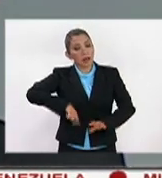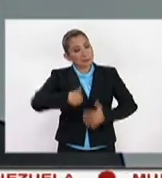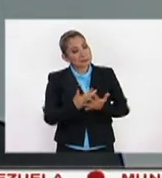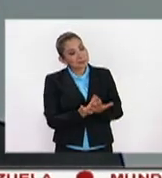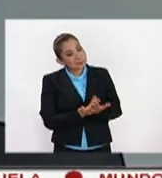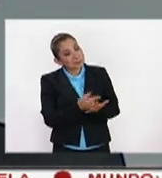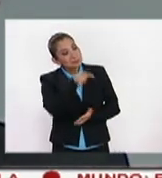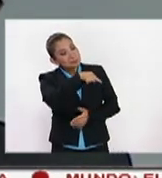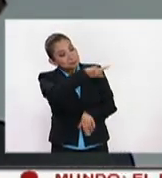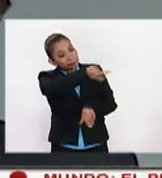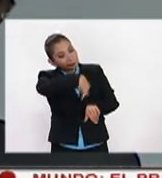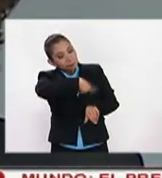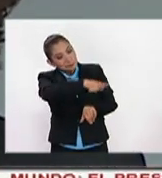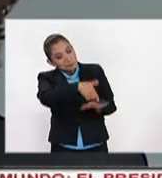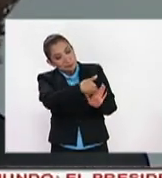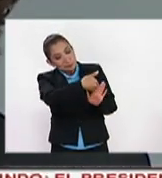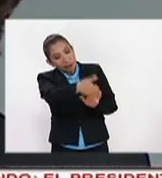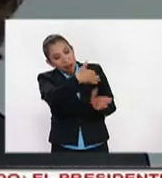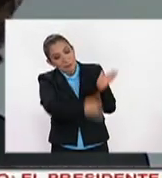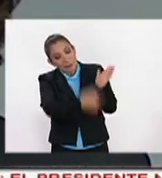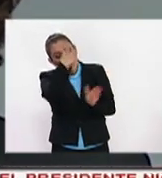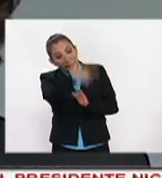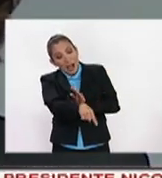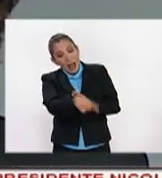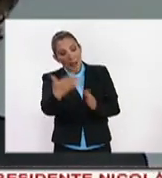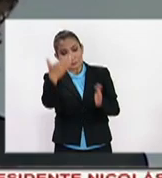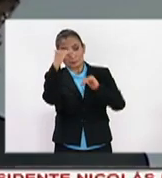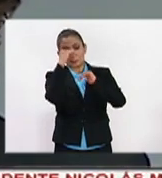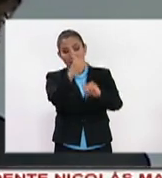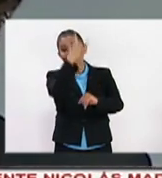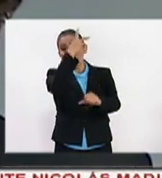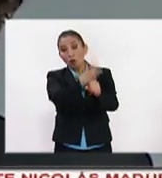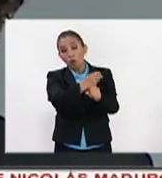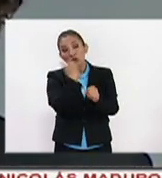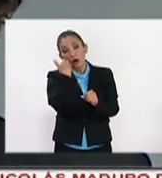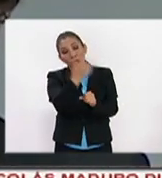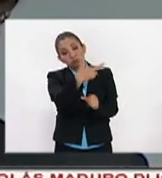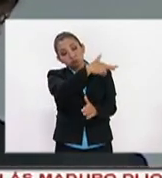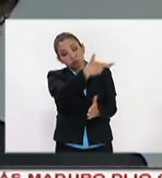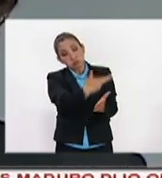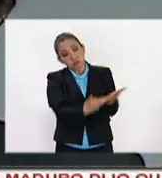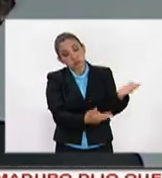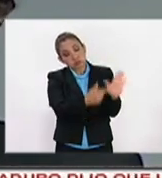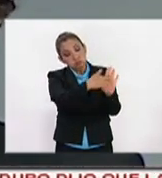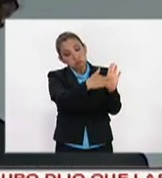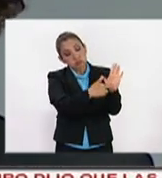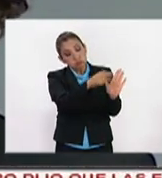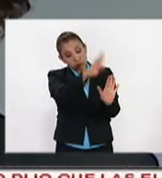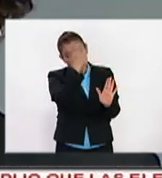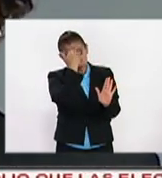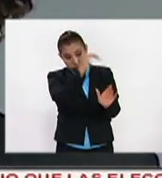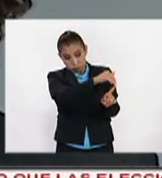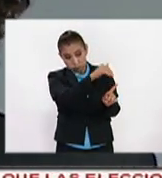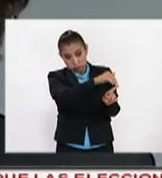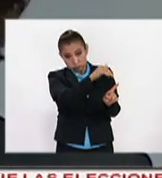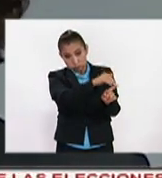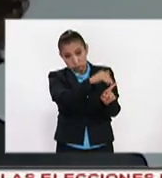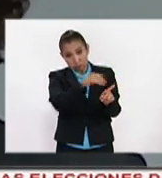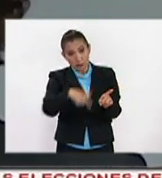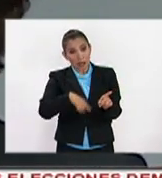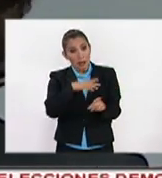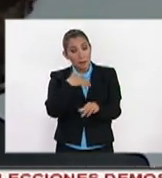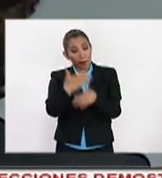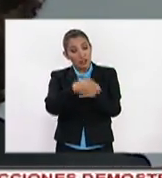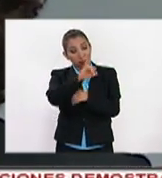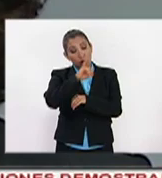espera que las horas que quedan para que se cumpla el segundo plazo de ese requerimiento, que les recuerdo está fijado a las 10 de la mañana